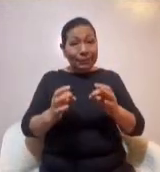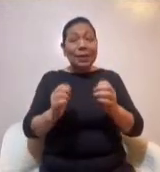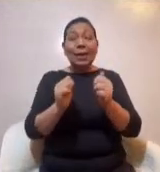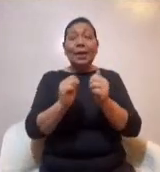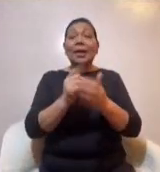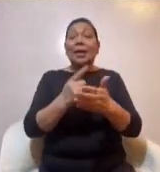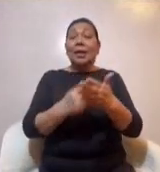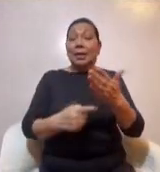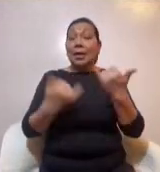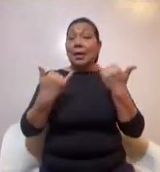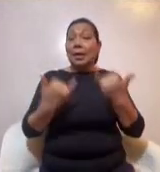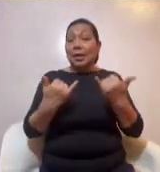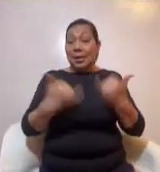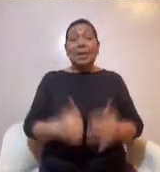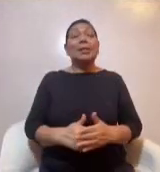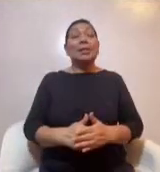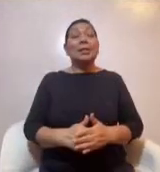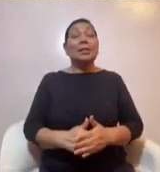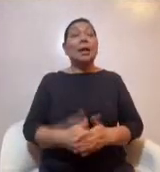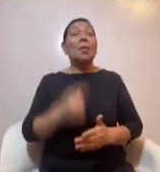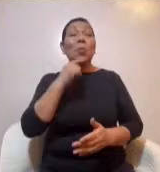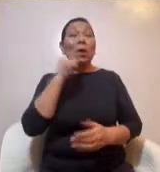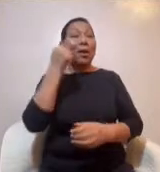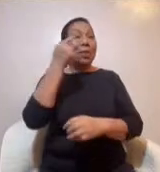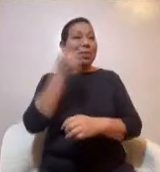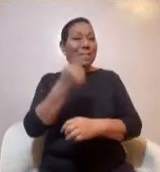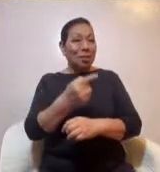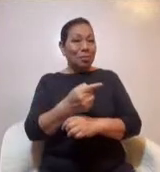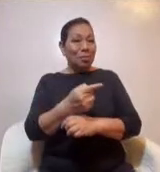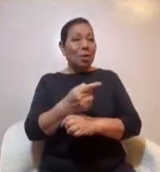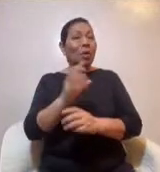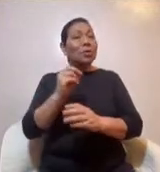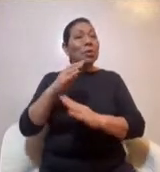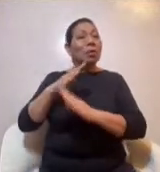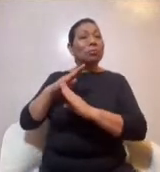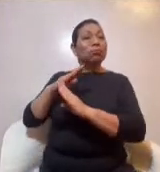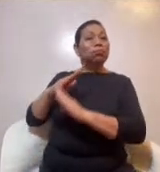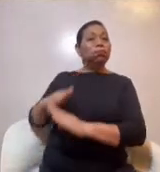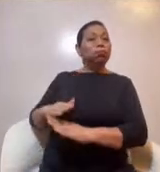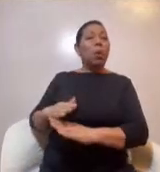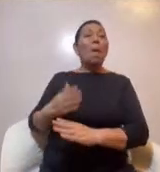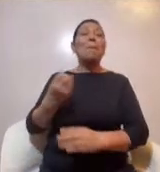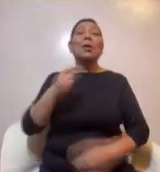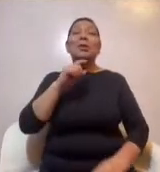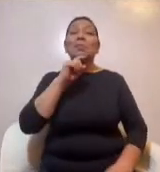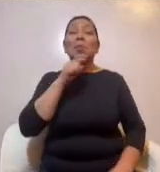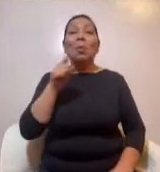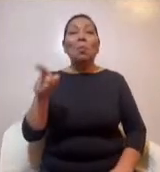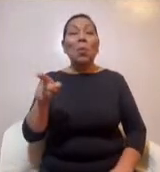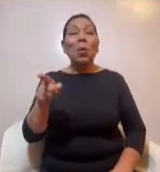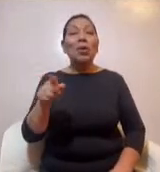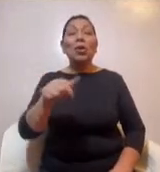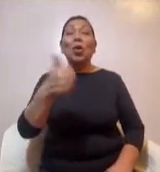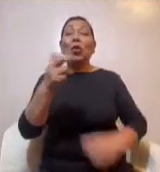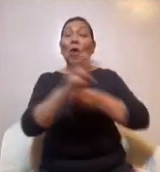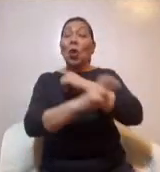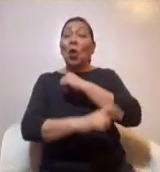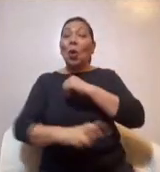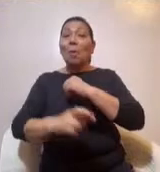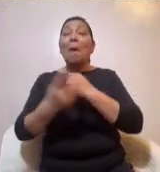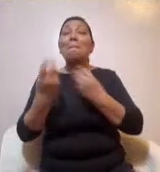con contundencia que, en este caso, la demandante fue discriminada por ser mujer, por